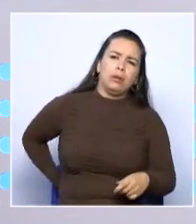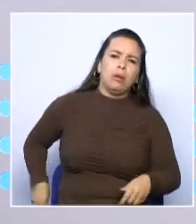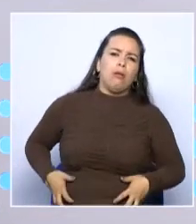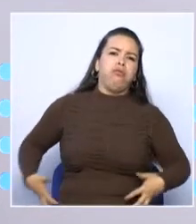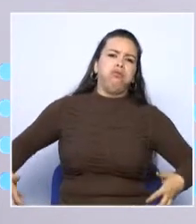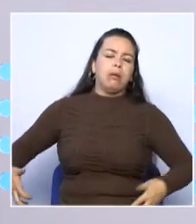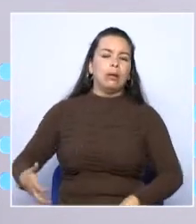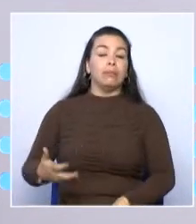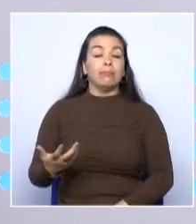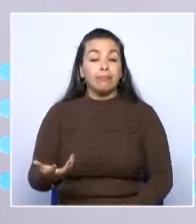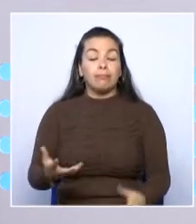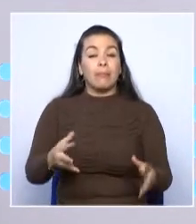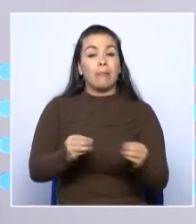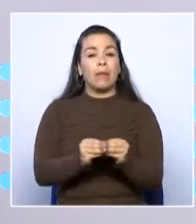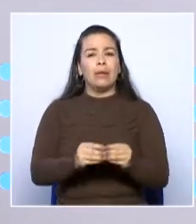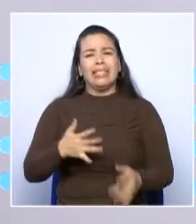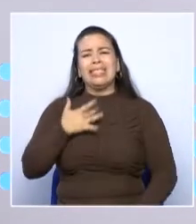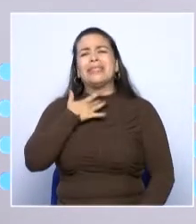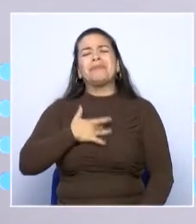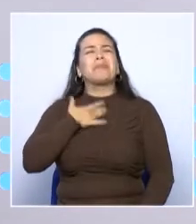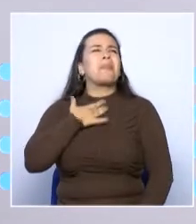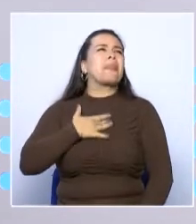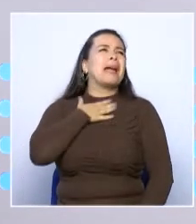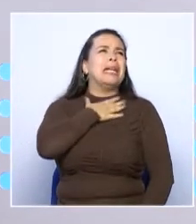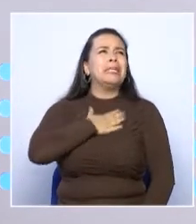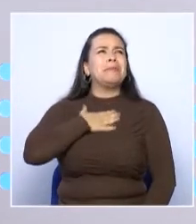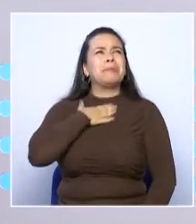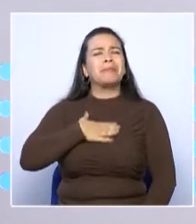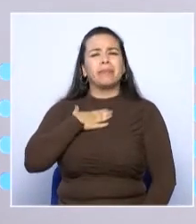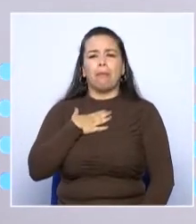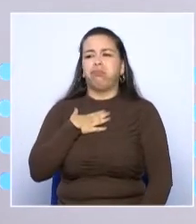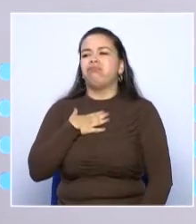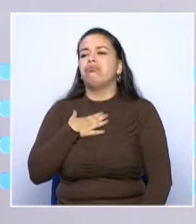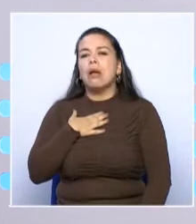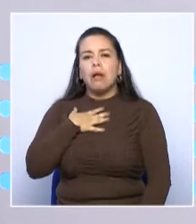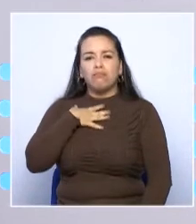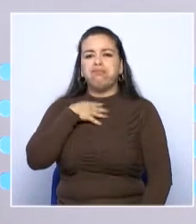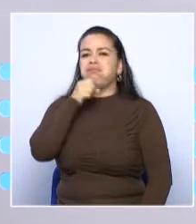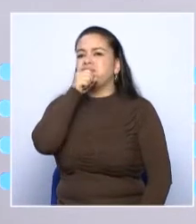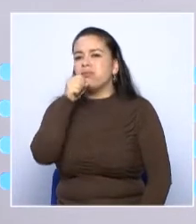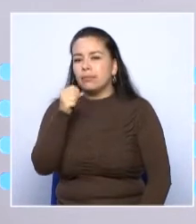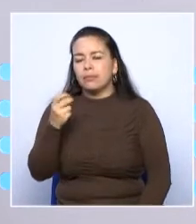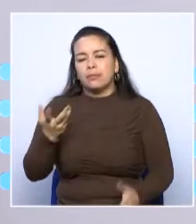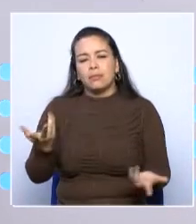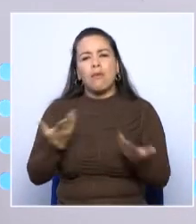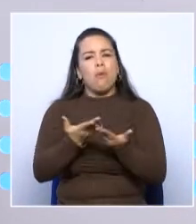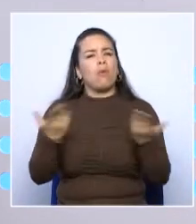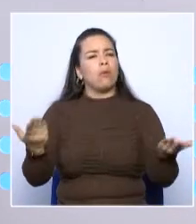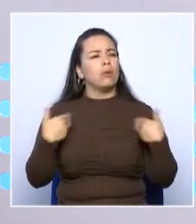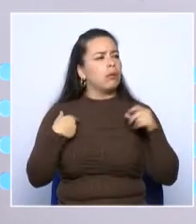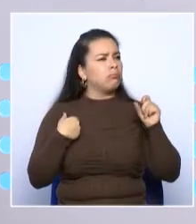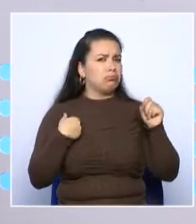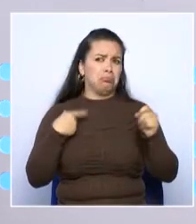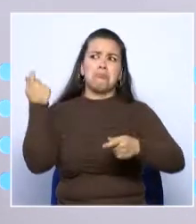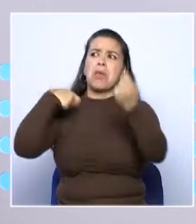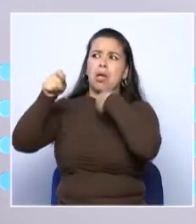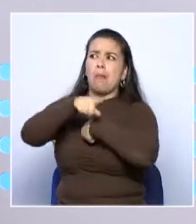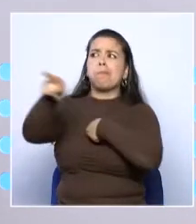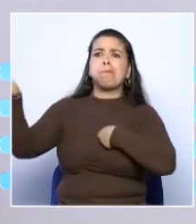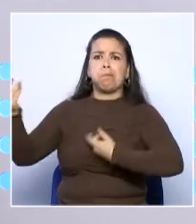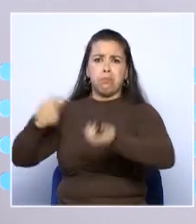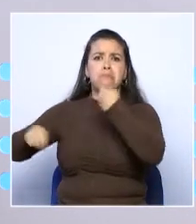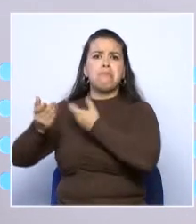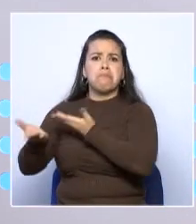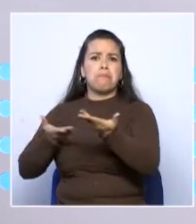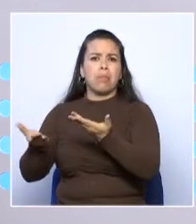Tengo como agriera, como reflujo, gases, tantas cosas. Sí, para eso podrán vender muchos remedios, pero ¿para